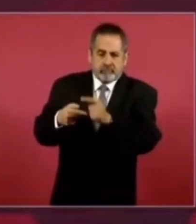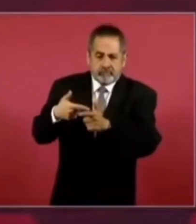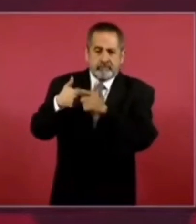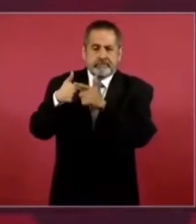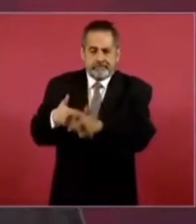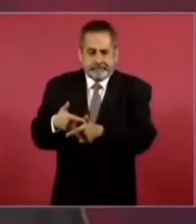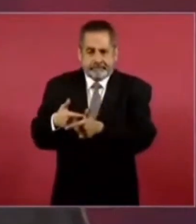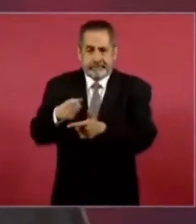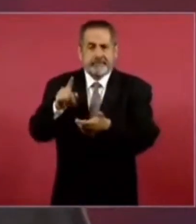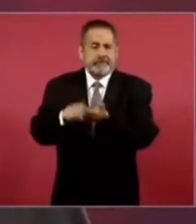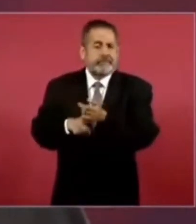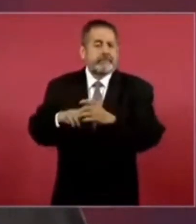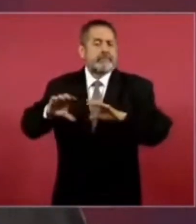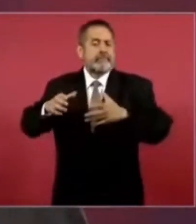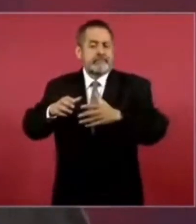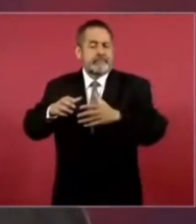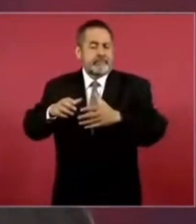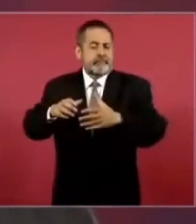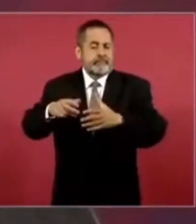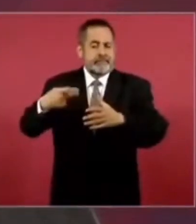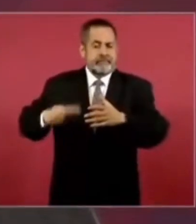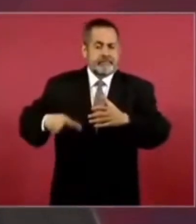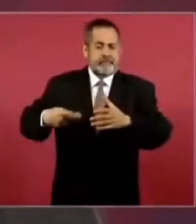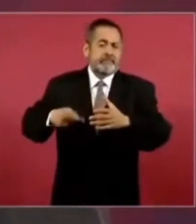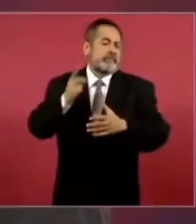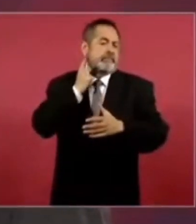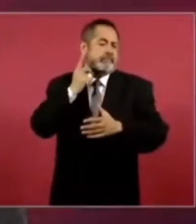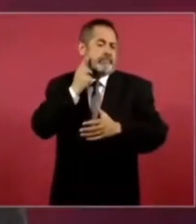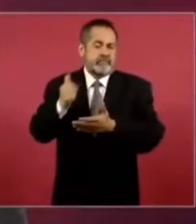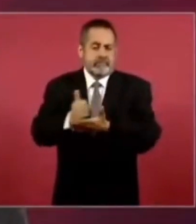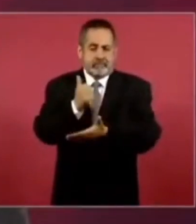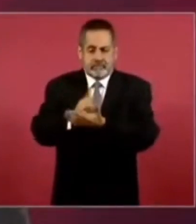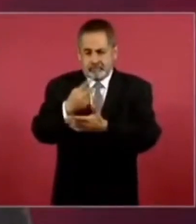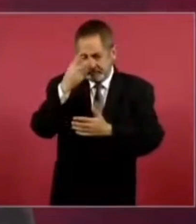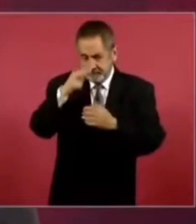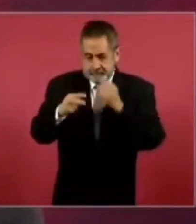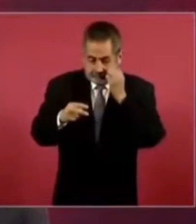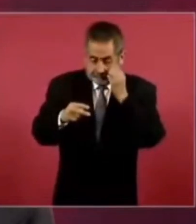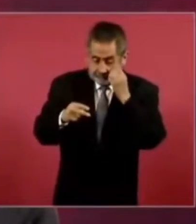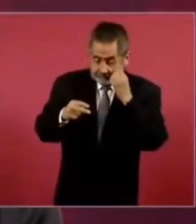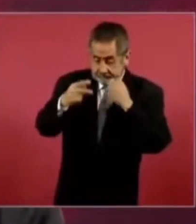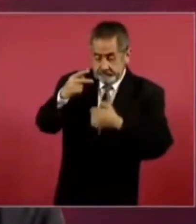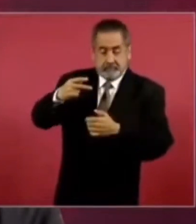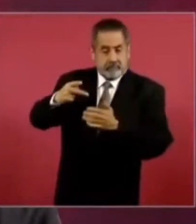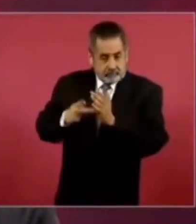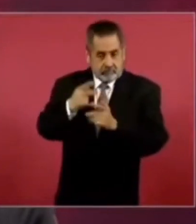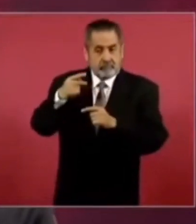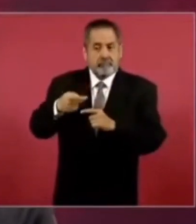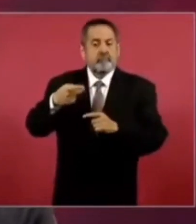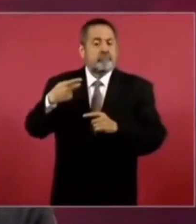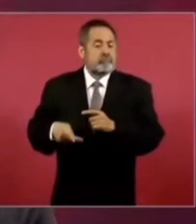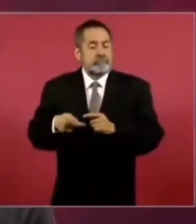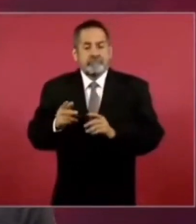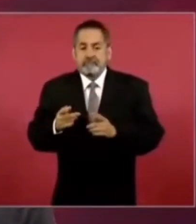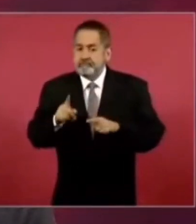en la asamblea de la Ciudad de México porque a ella le tocó